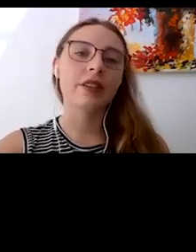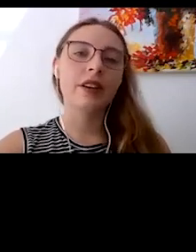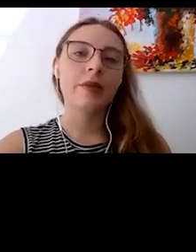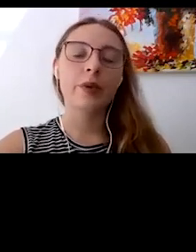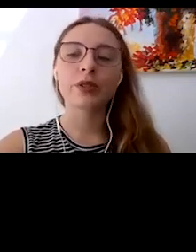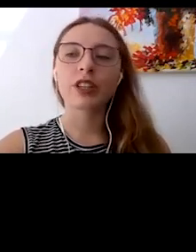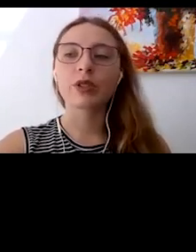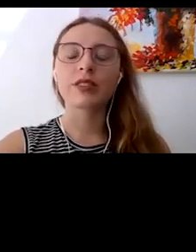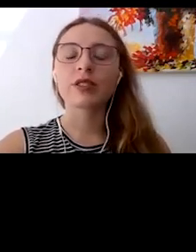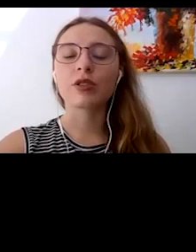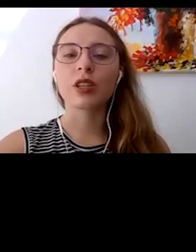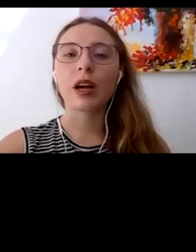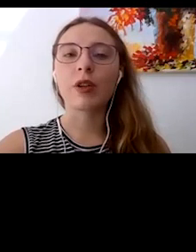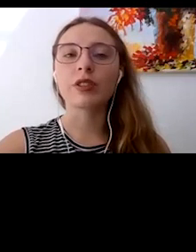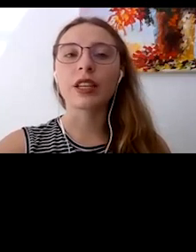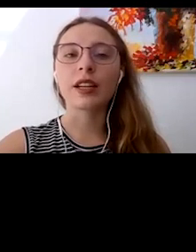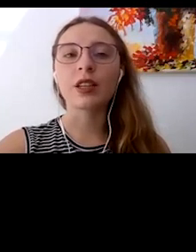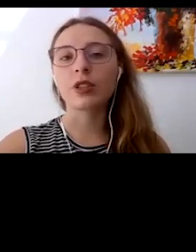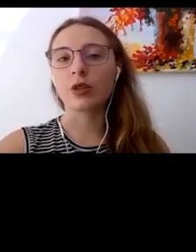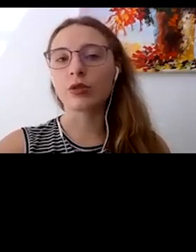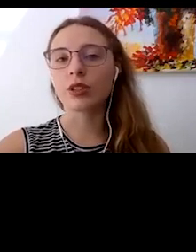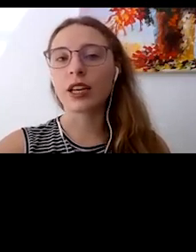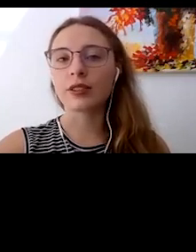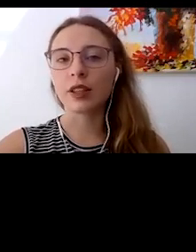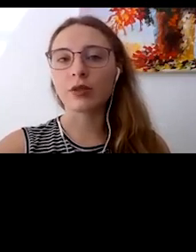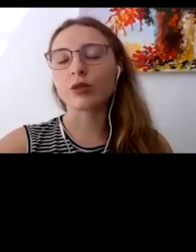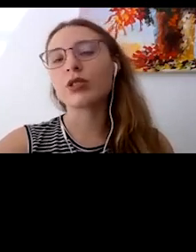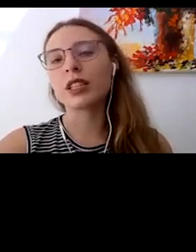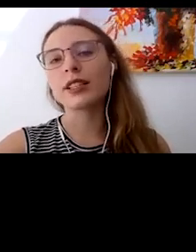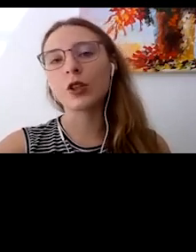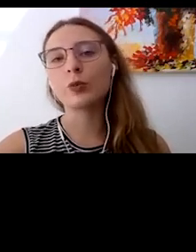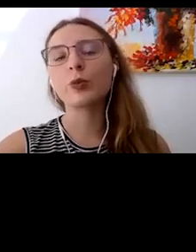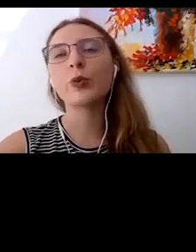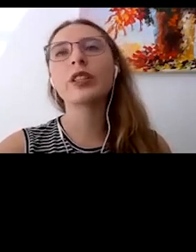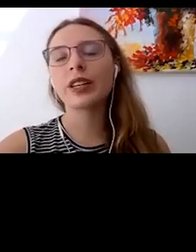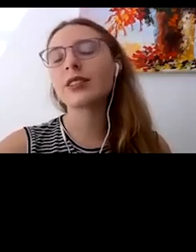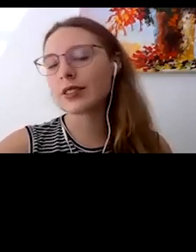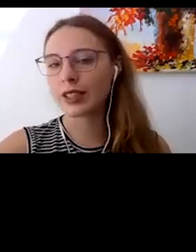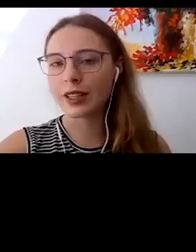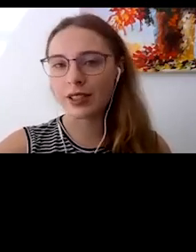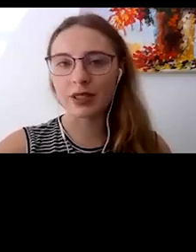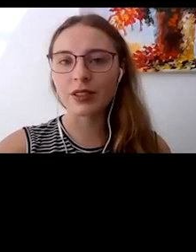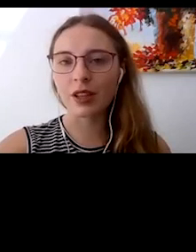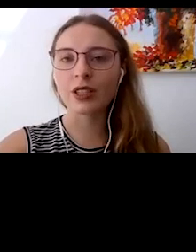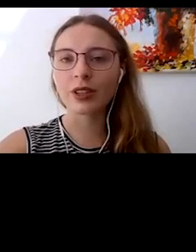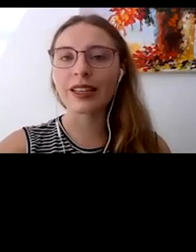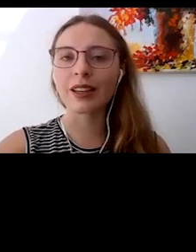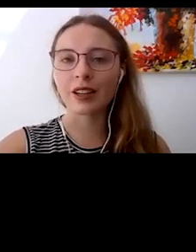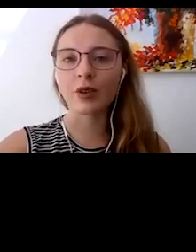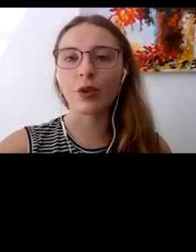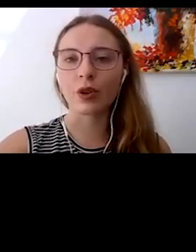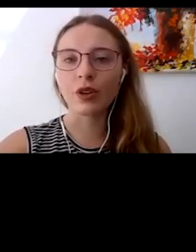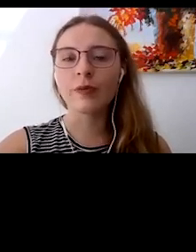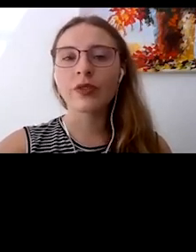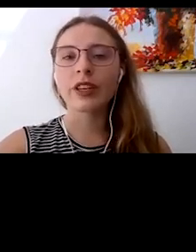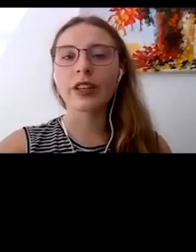ejercer. Por eso tenemos la distinción de los trabajadores sindicalizados y no sindicalizados. Los no sindicalizados pueden llegar a ser sindicalizables en dado caso que quieran